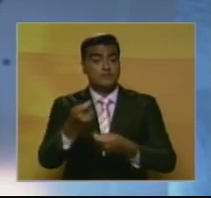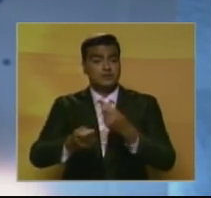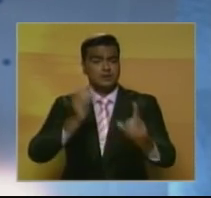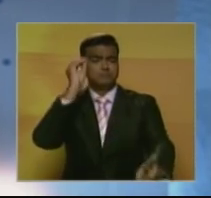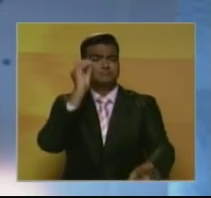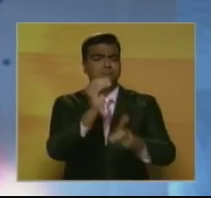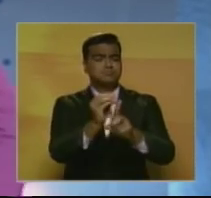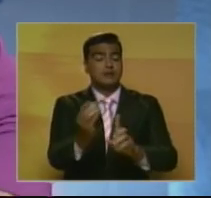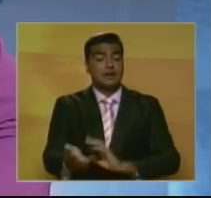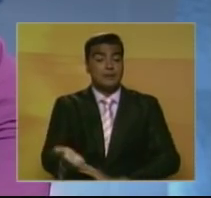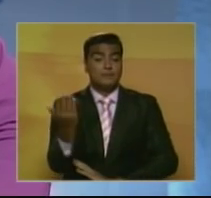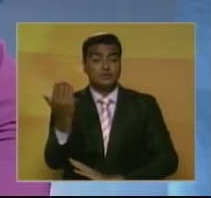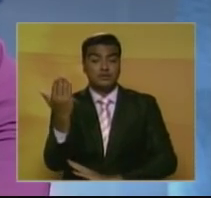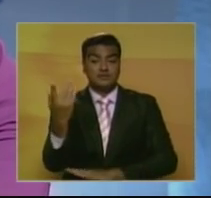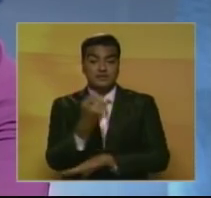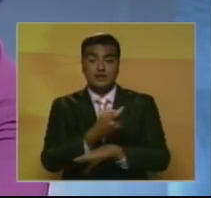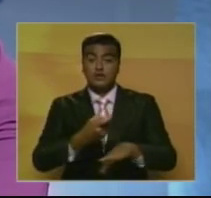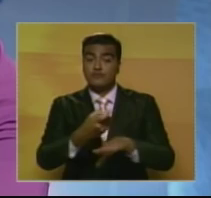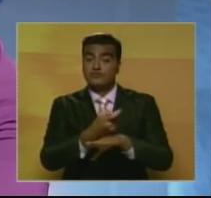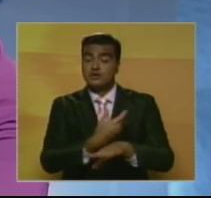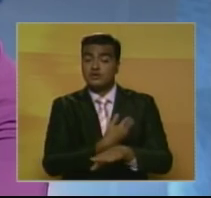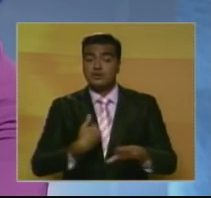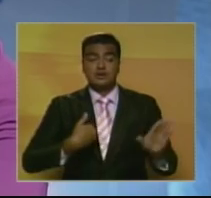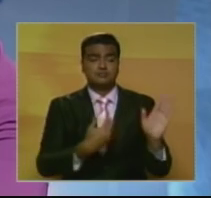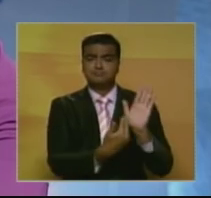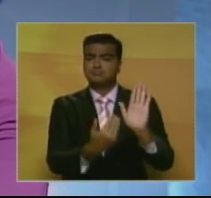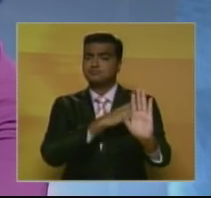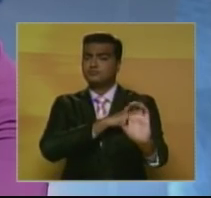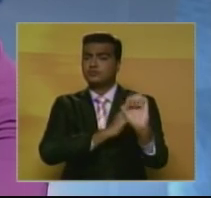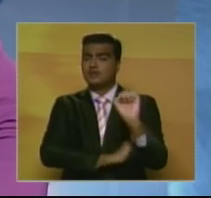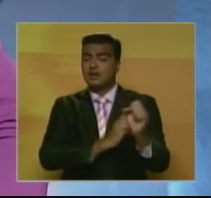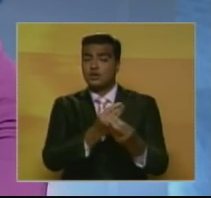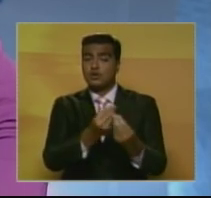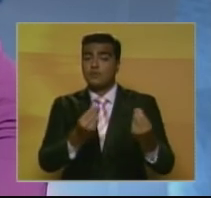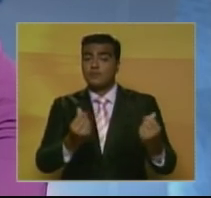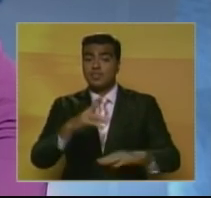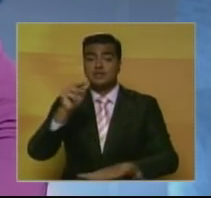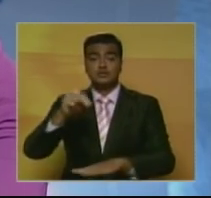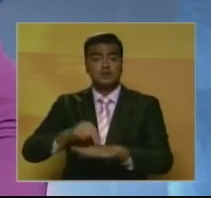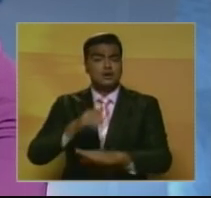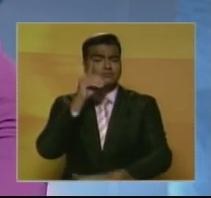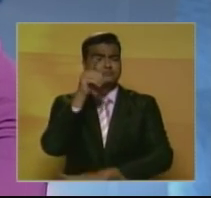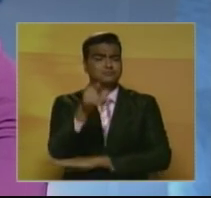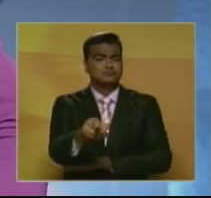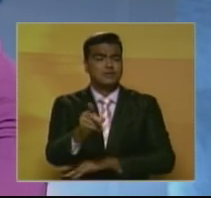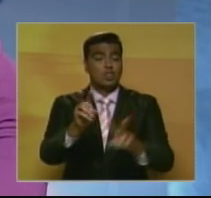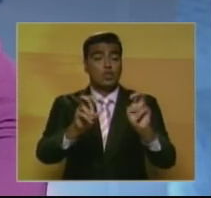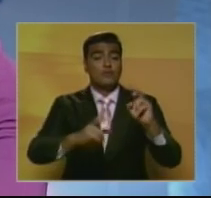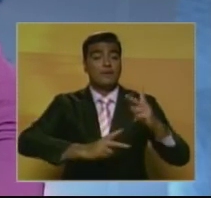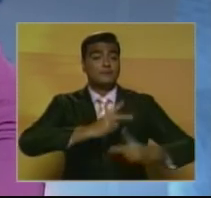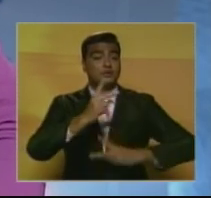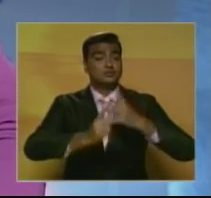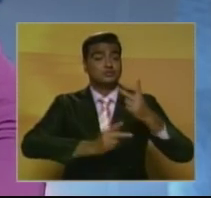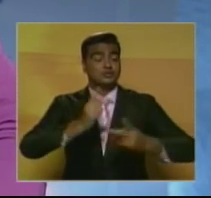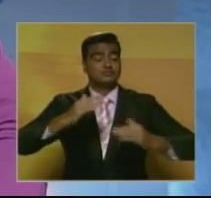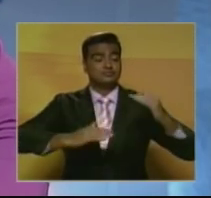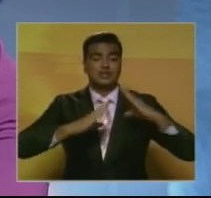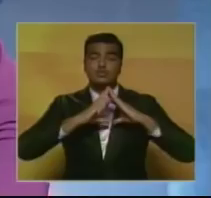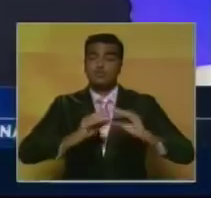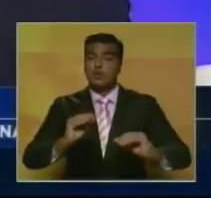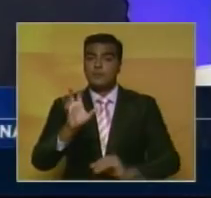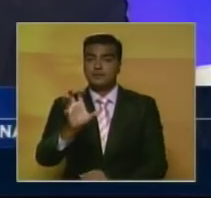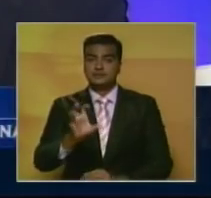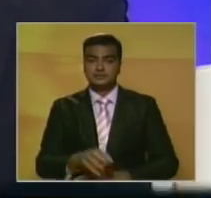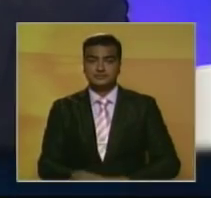objetivos fundamentales que el gobierno propone para fortalecer la economía nacional y avanzar en una nueva dinámica productiva que brinde estabilidad al